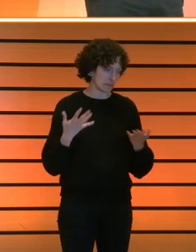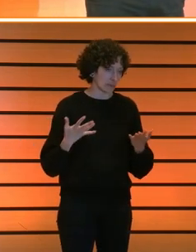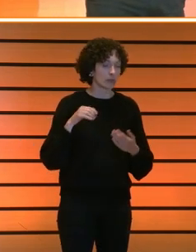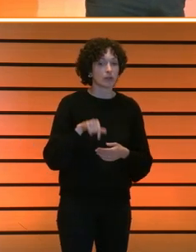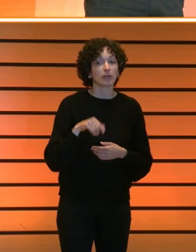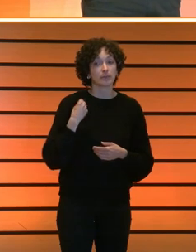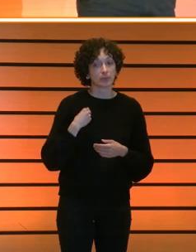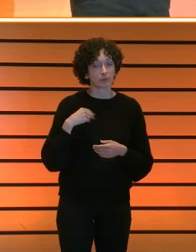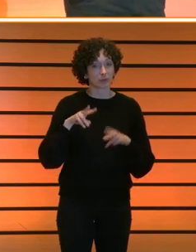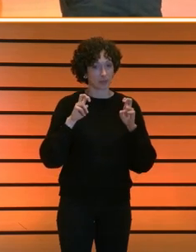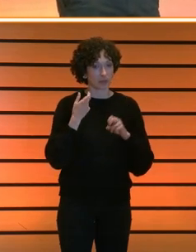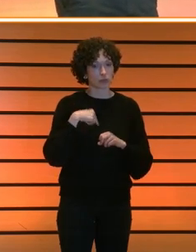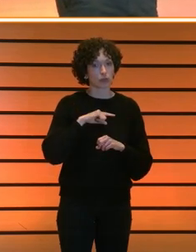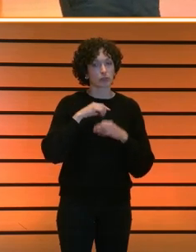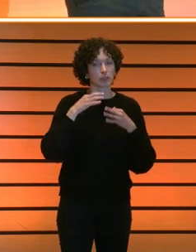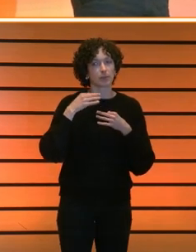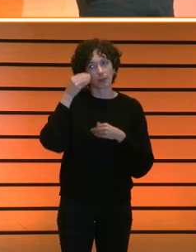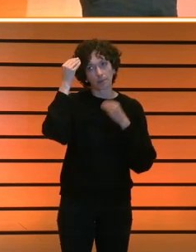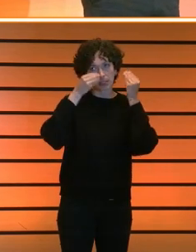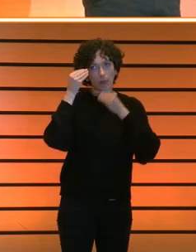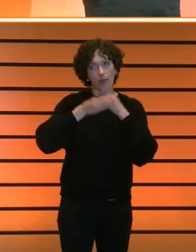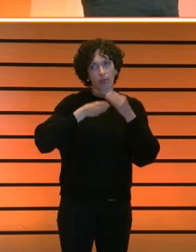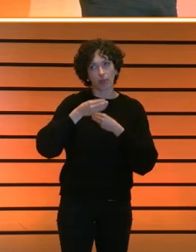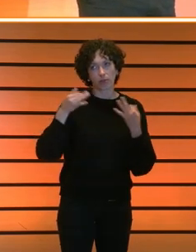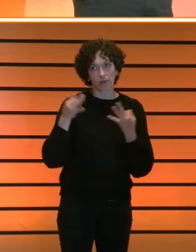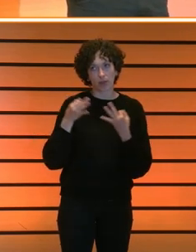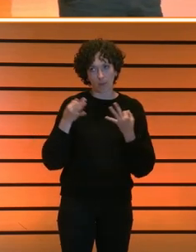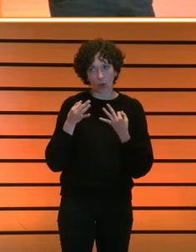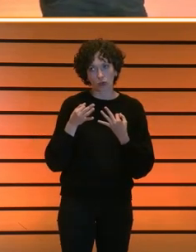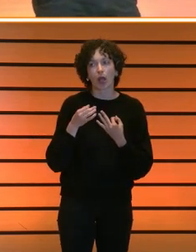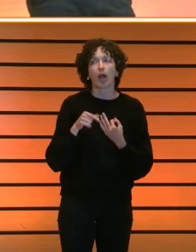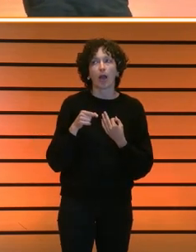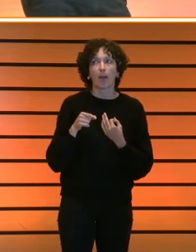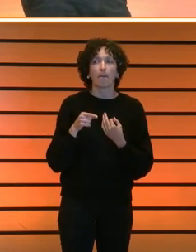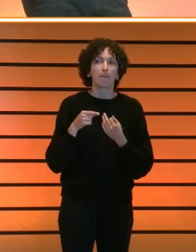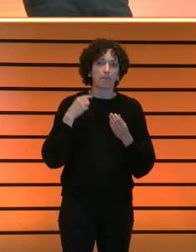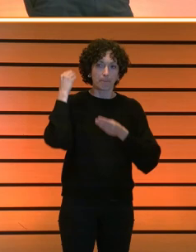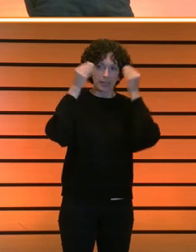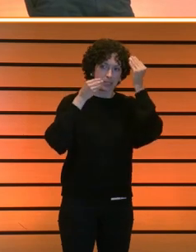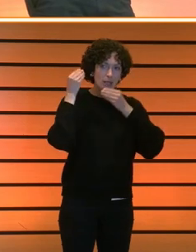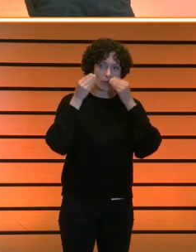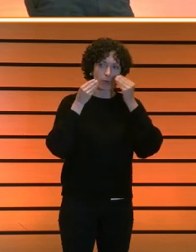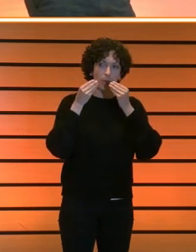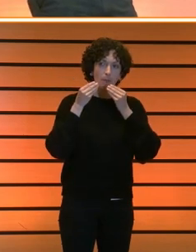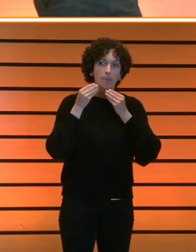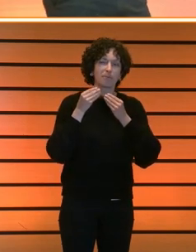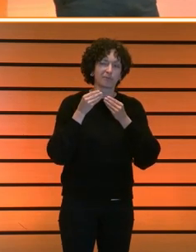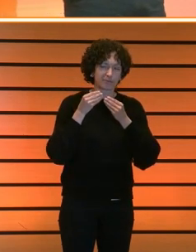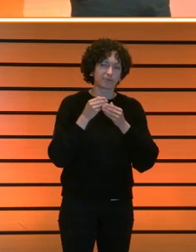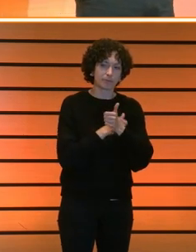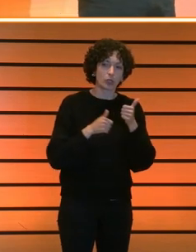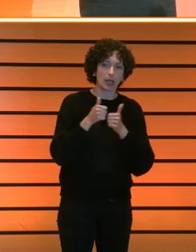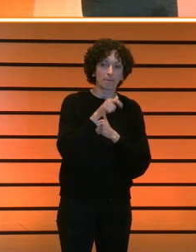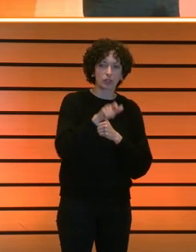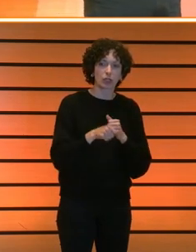tienen que ver con lo que siempre hemos pensado que había que hacer que estaban pensados para el trabajador o sea siempre pensando